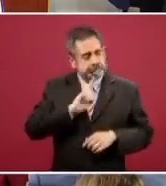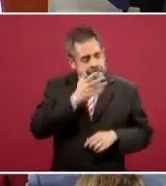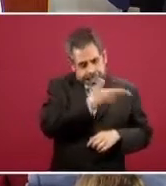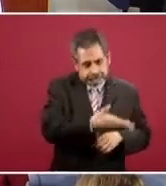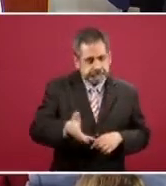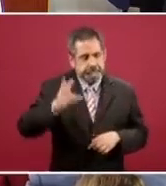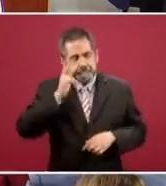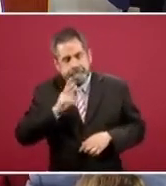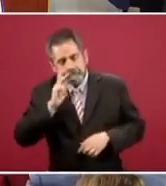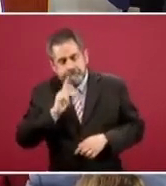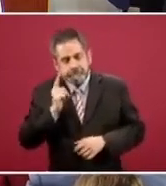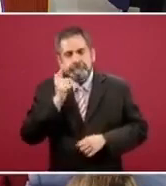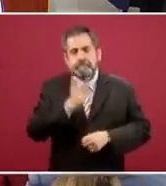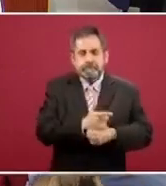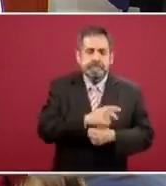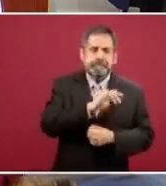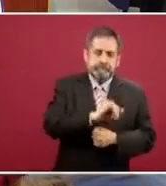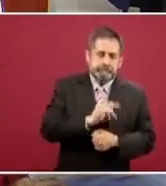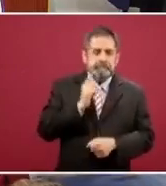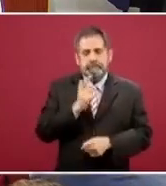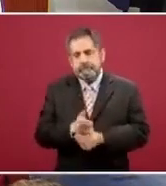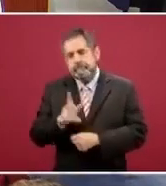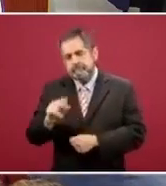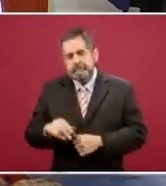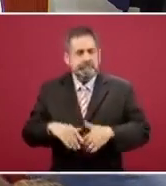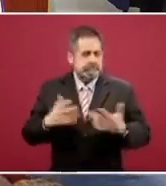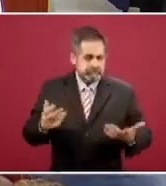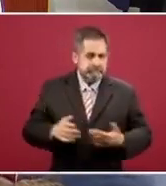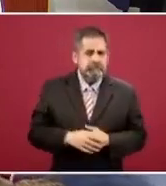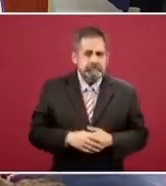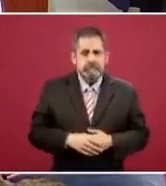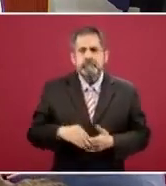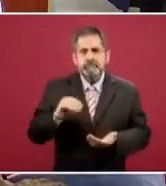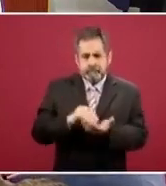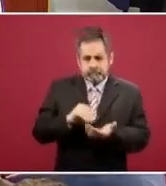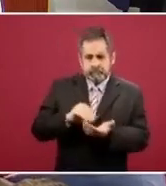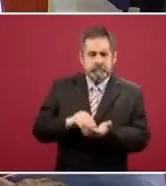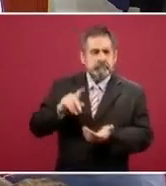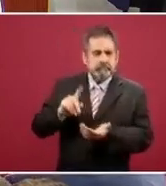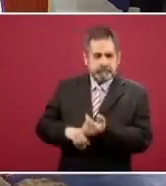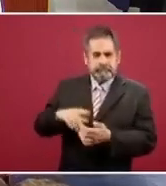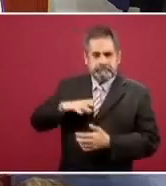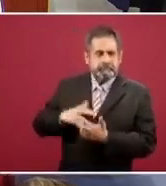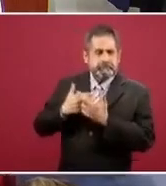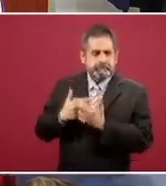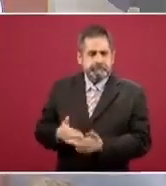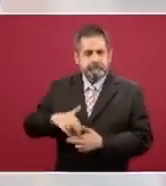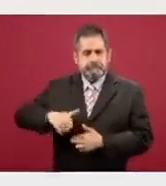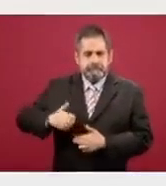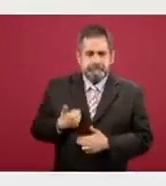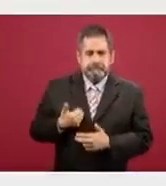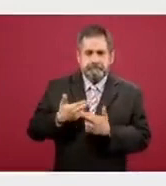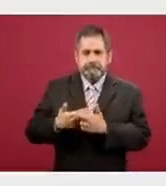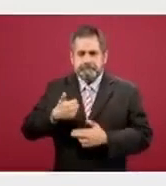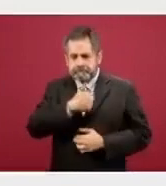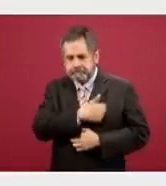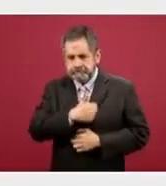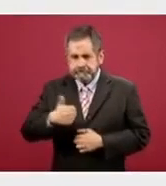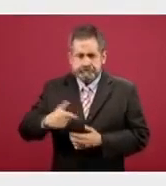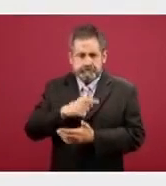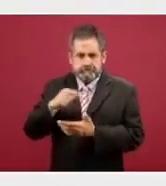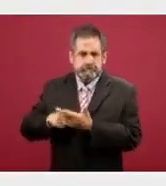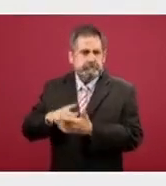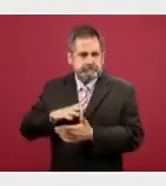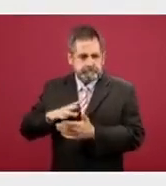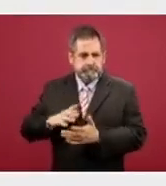Y se ve por estado y vean que todavía hay una reserva importante de pruebas en cada sitio.